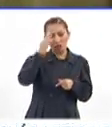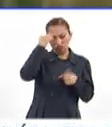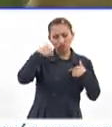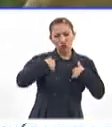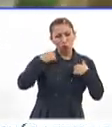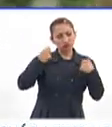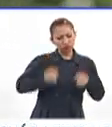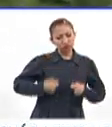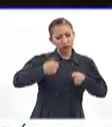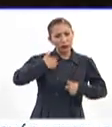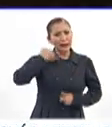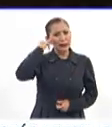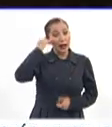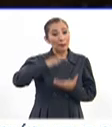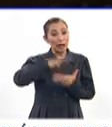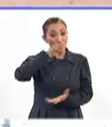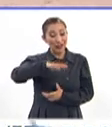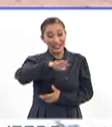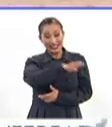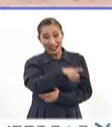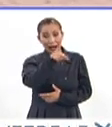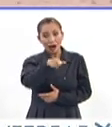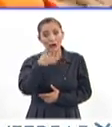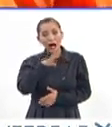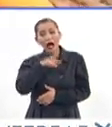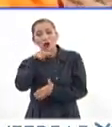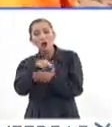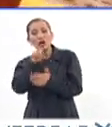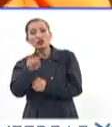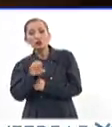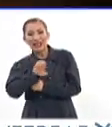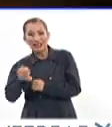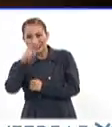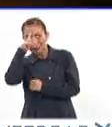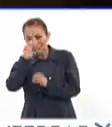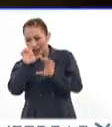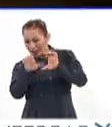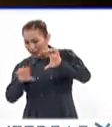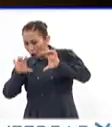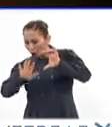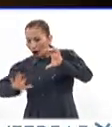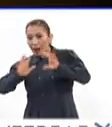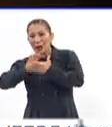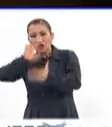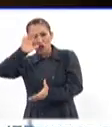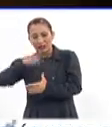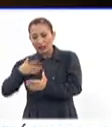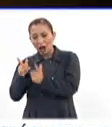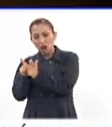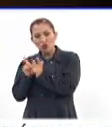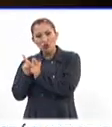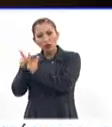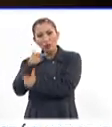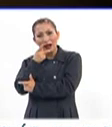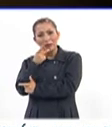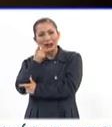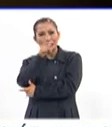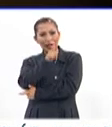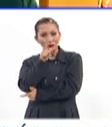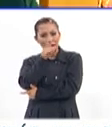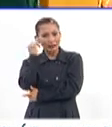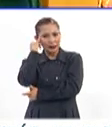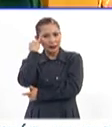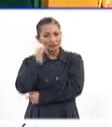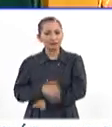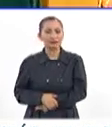reconocieron como indígenas, la mayoría de los cuales se localiza en el sureste del país, donde se registra la mayor población hablante de estas